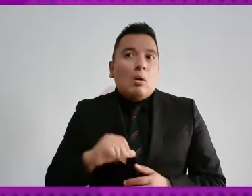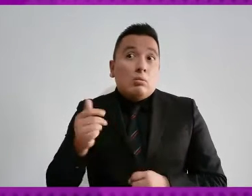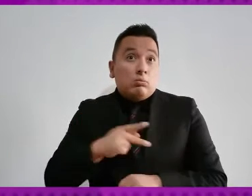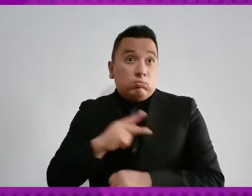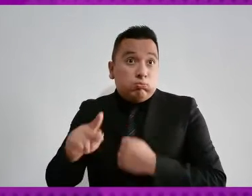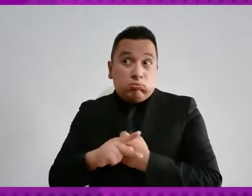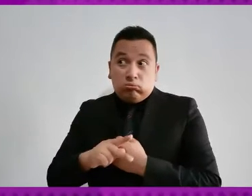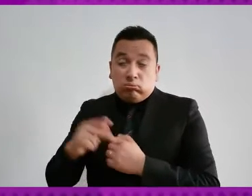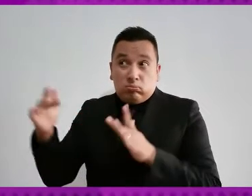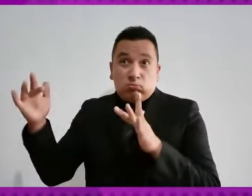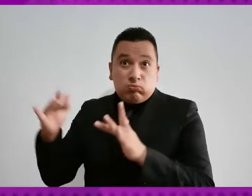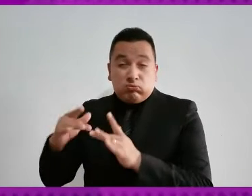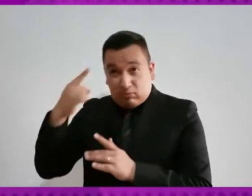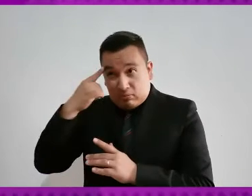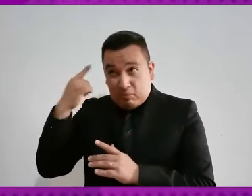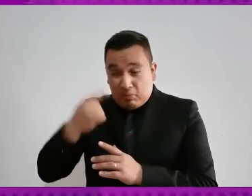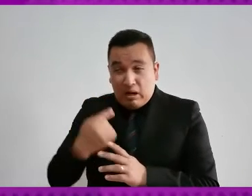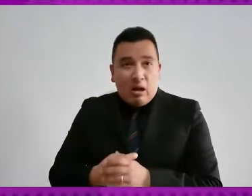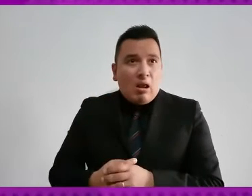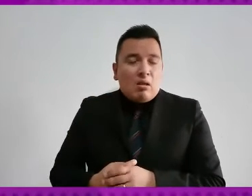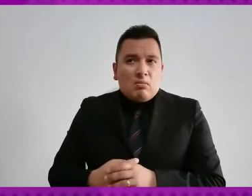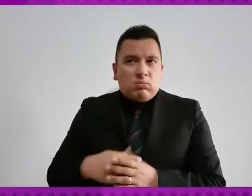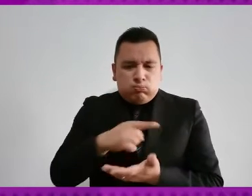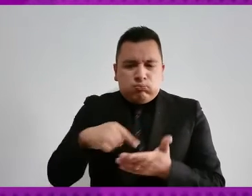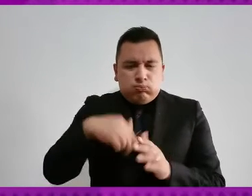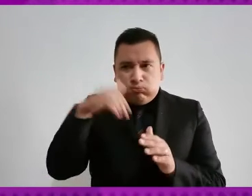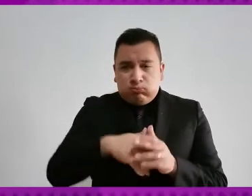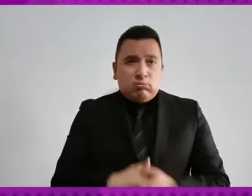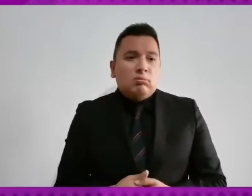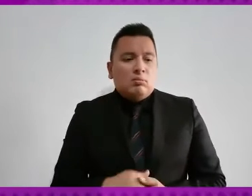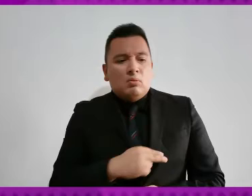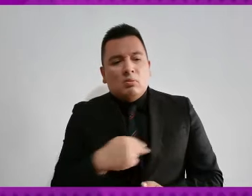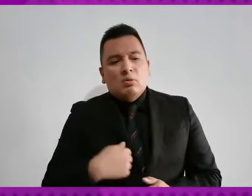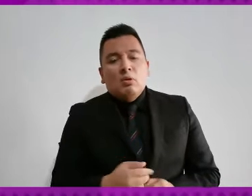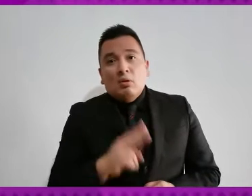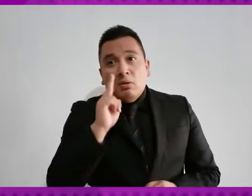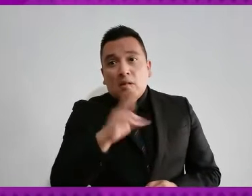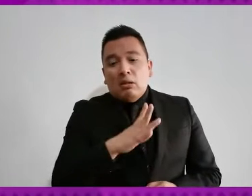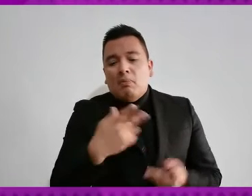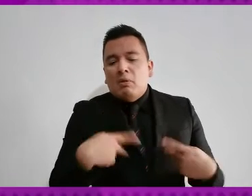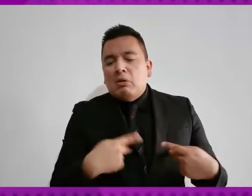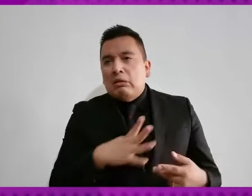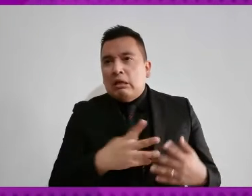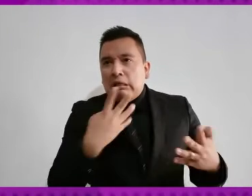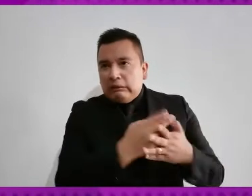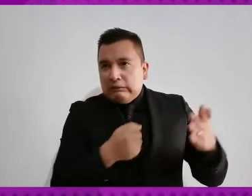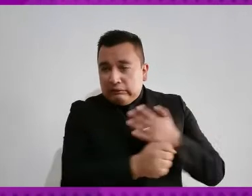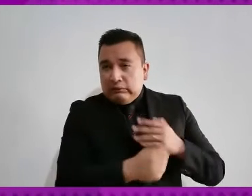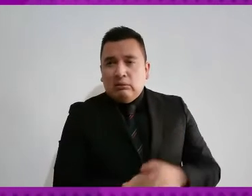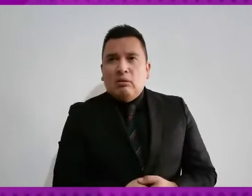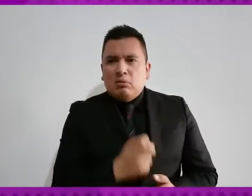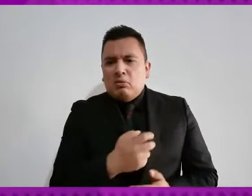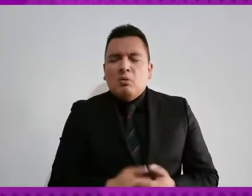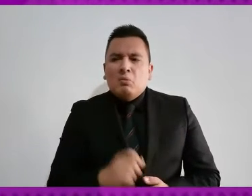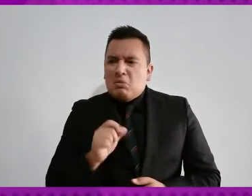extranjero en algunas entidades. Atendimos una resolución del tribunal del voto de las personas en prisión preventiva, donde el voto era